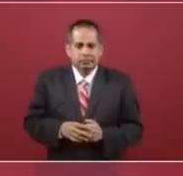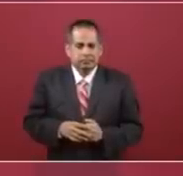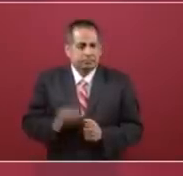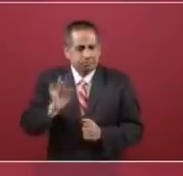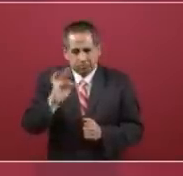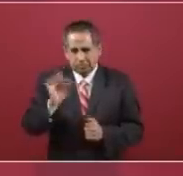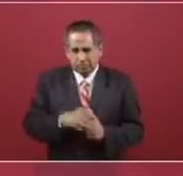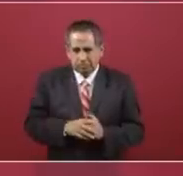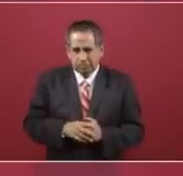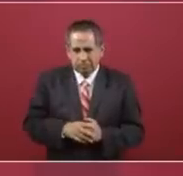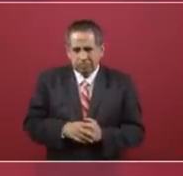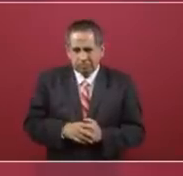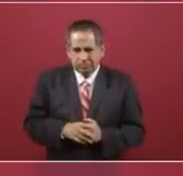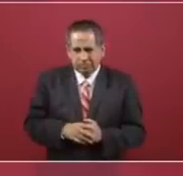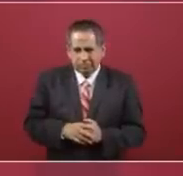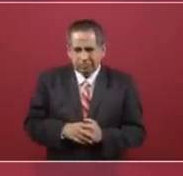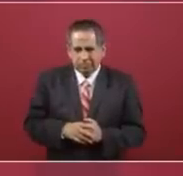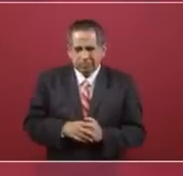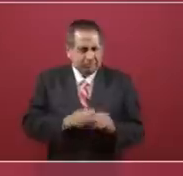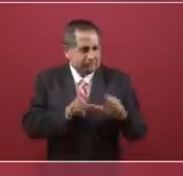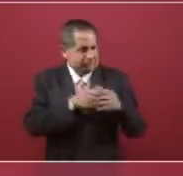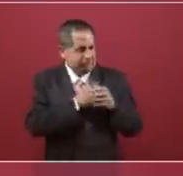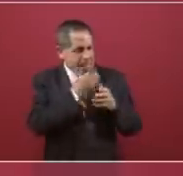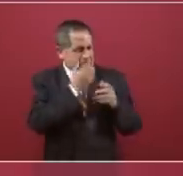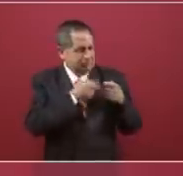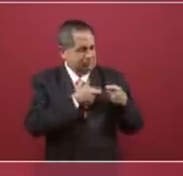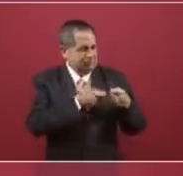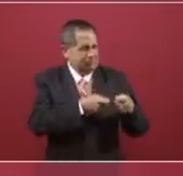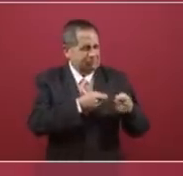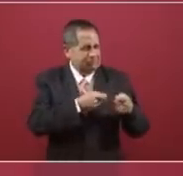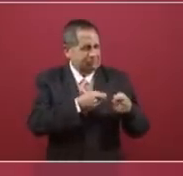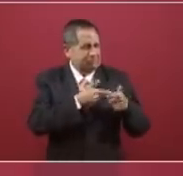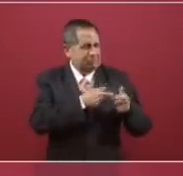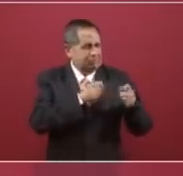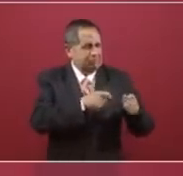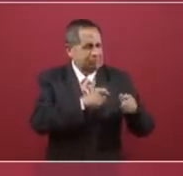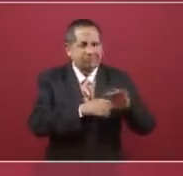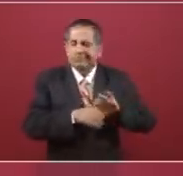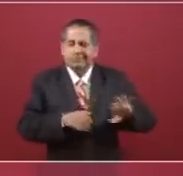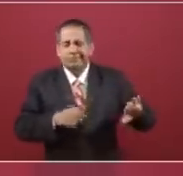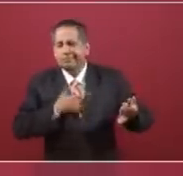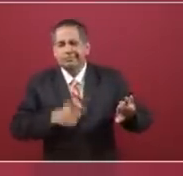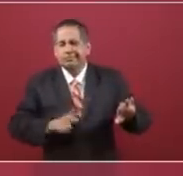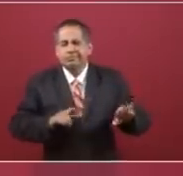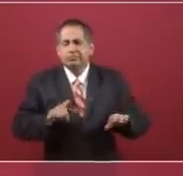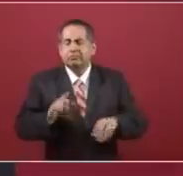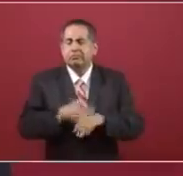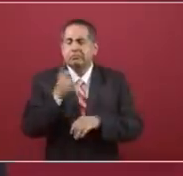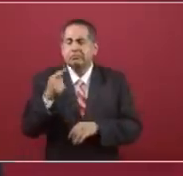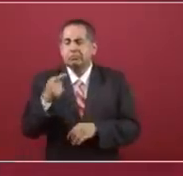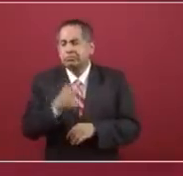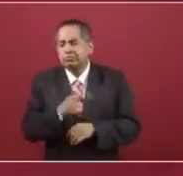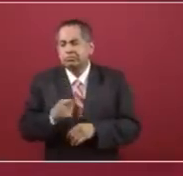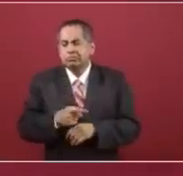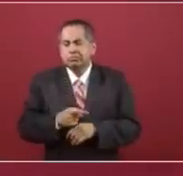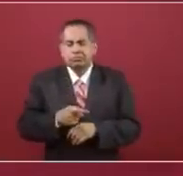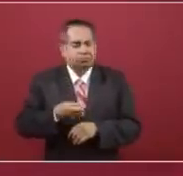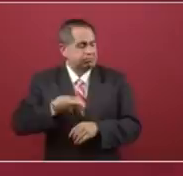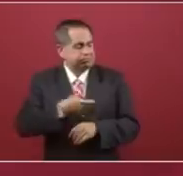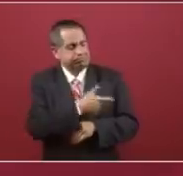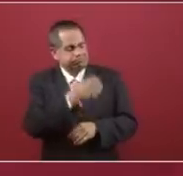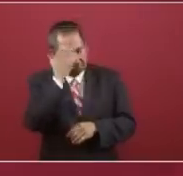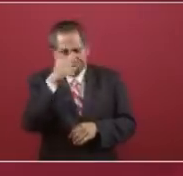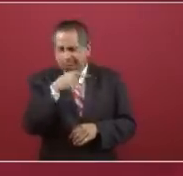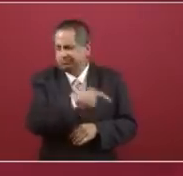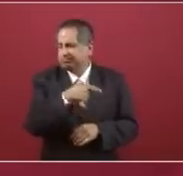si no me gustan los conservadores es porque los eh catalogo